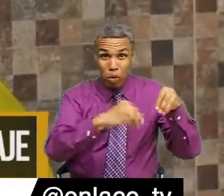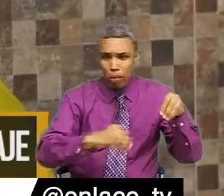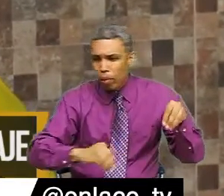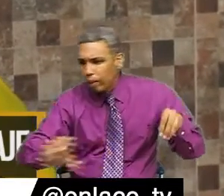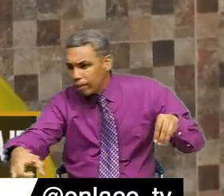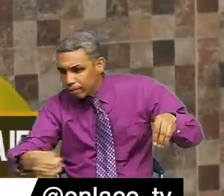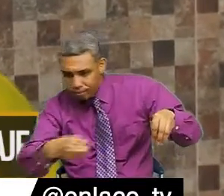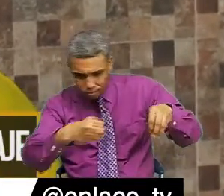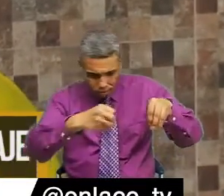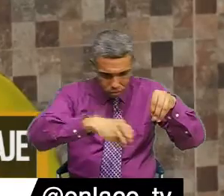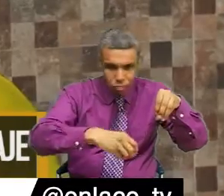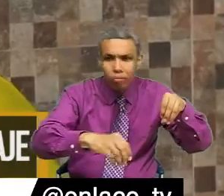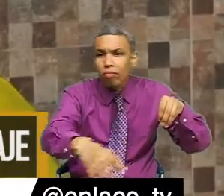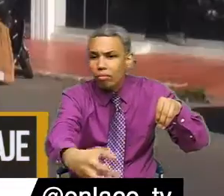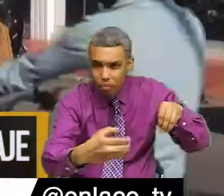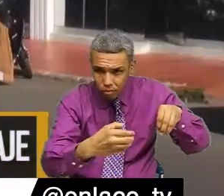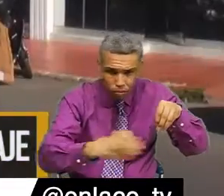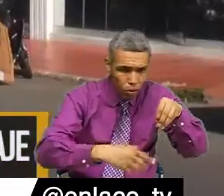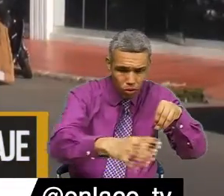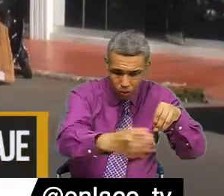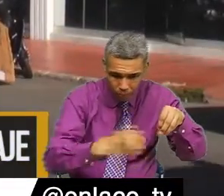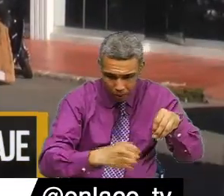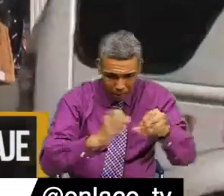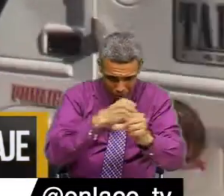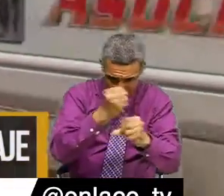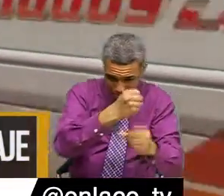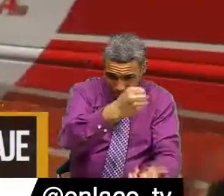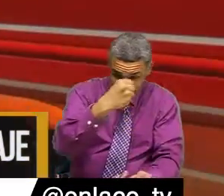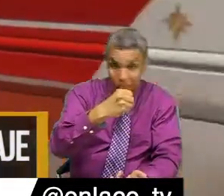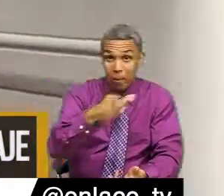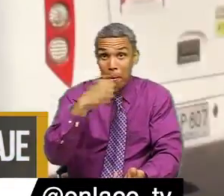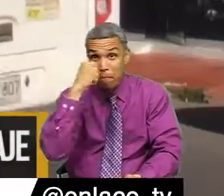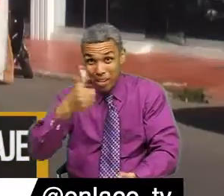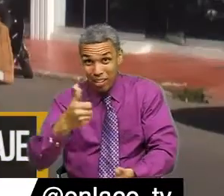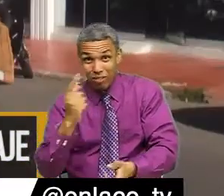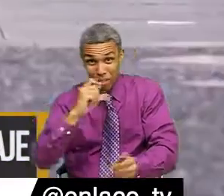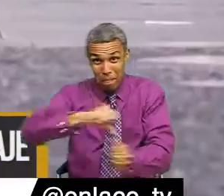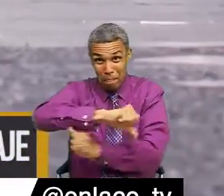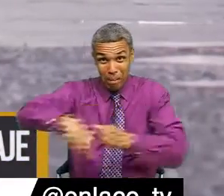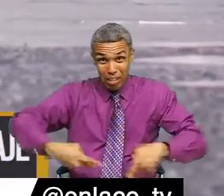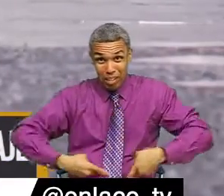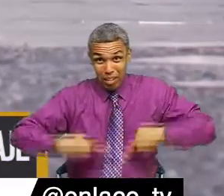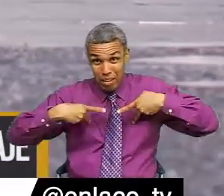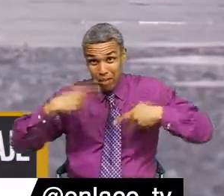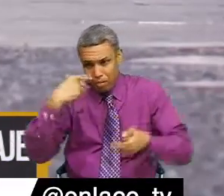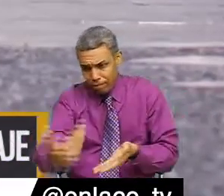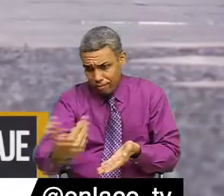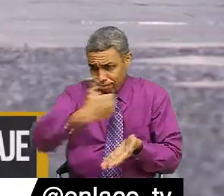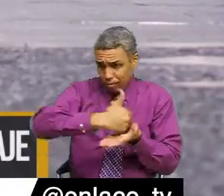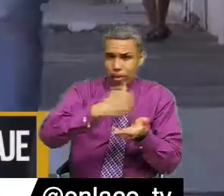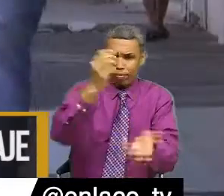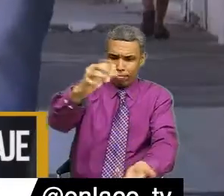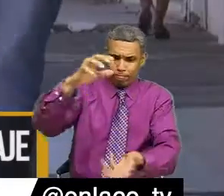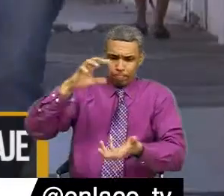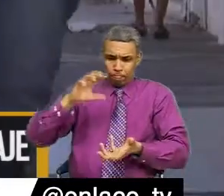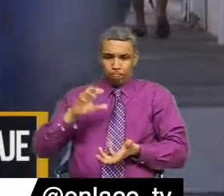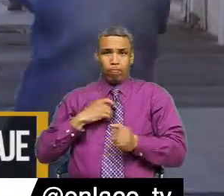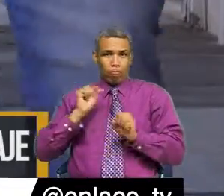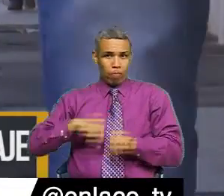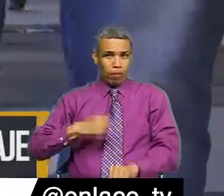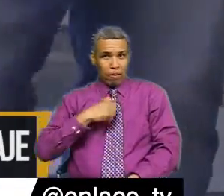eso lo puede llevar a esta campaña. Desde las 8 de la mañana de este domingo 20 de noviembre en el Parque a la Vida se estará ejecutando esta iniciativa